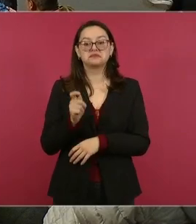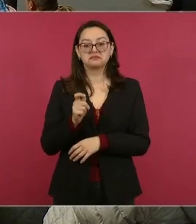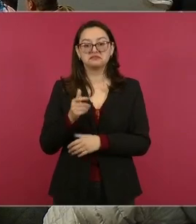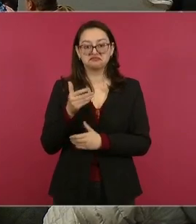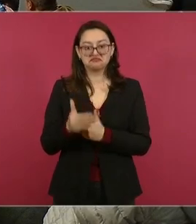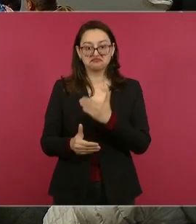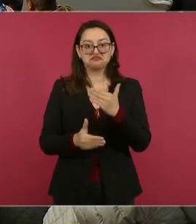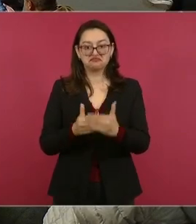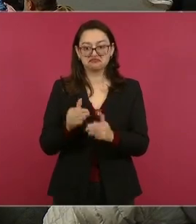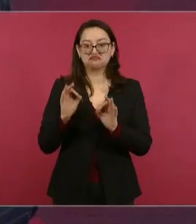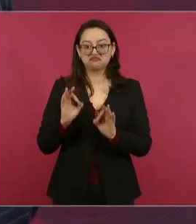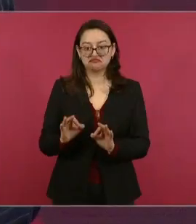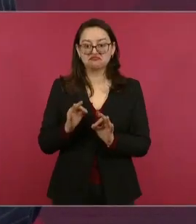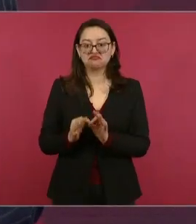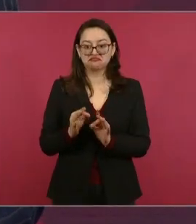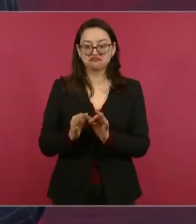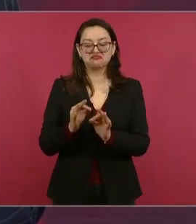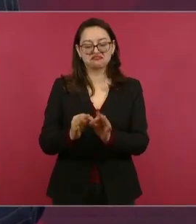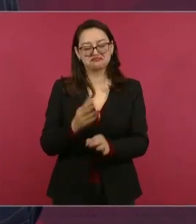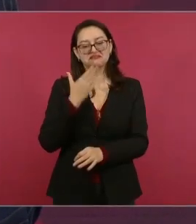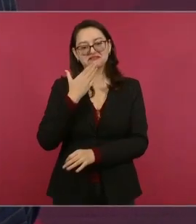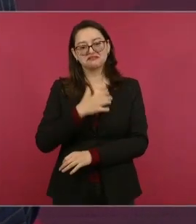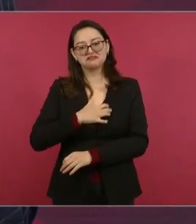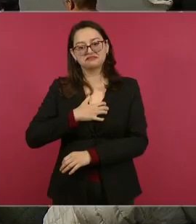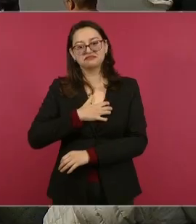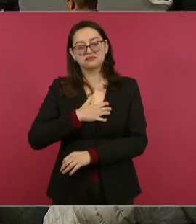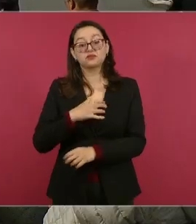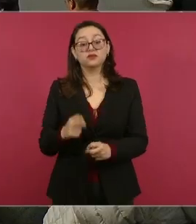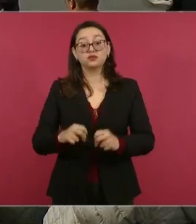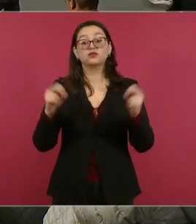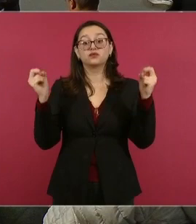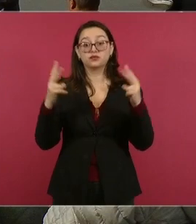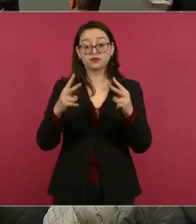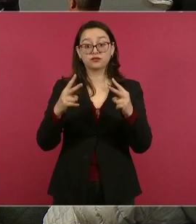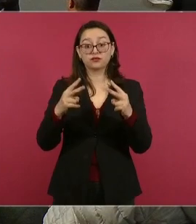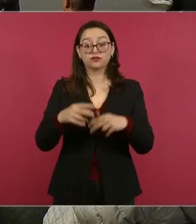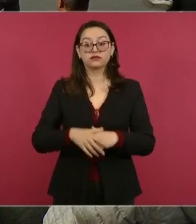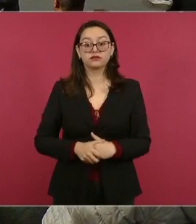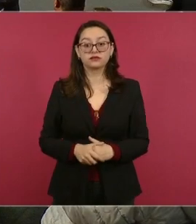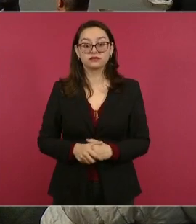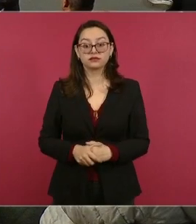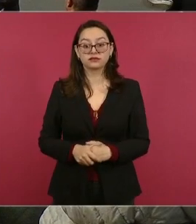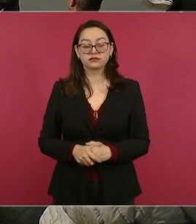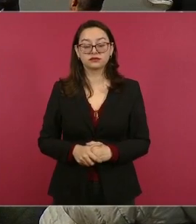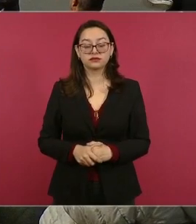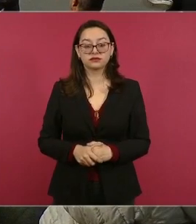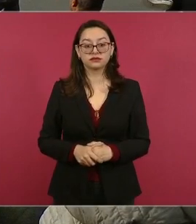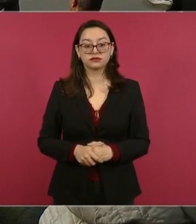bien y de buenas. Nos vemos entonces.